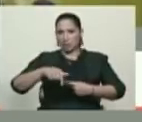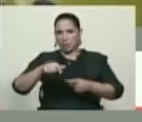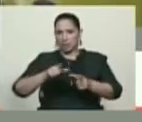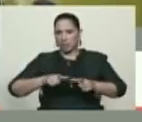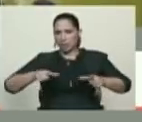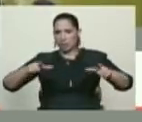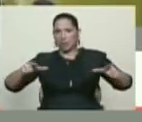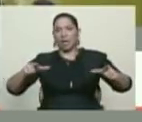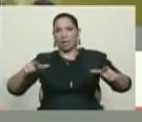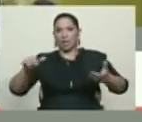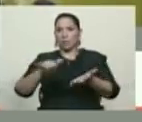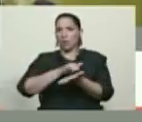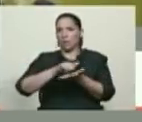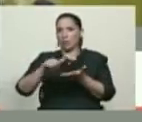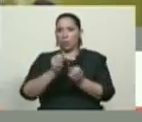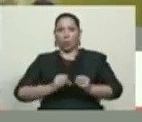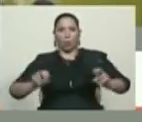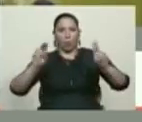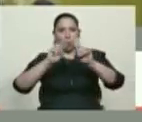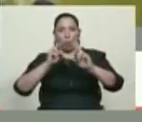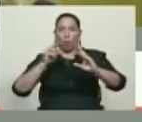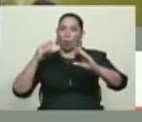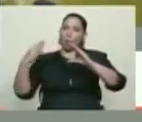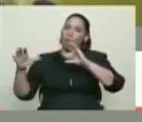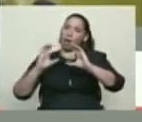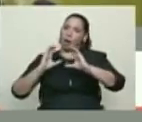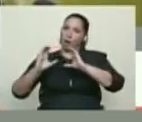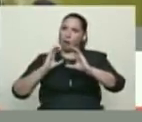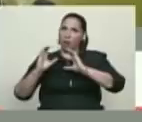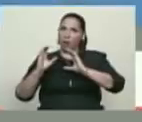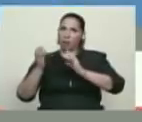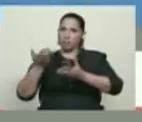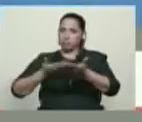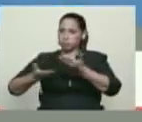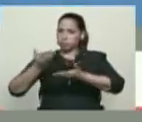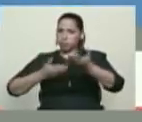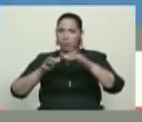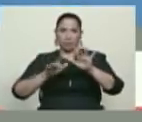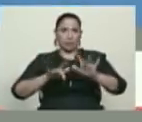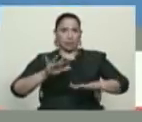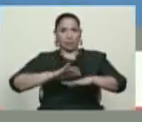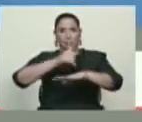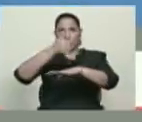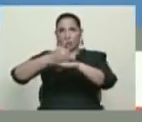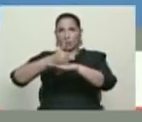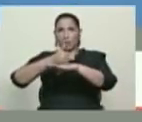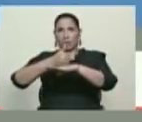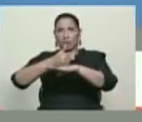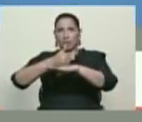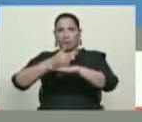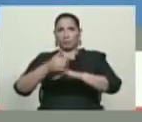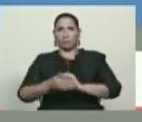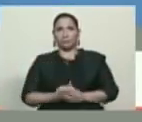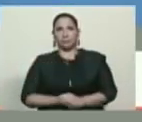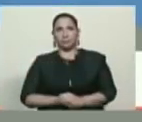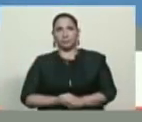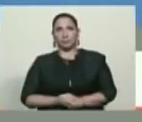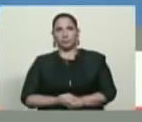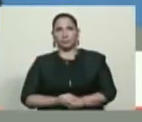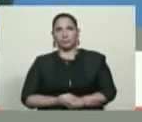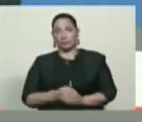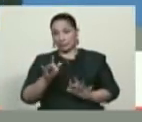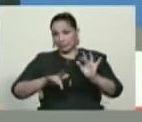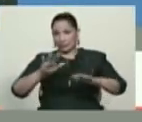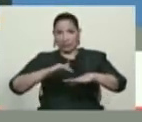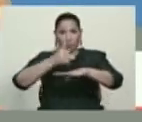Unidas en Nueva York, hablando, conversando, dialogando con el secretario general Antonio Guterres. Hemos de decir que el secretario